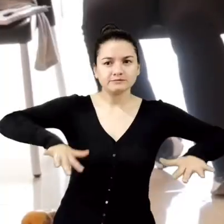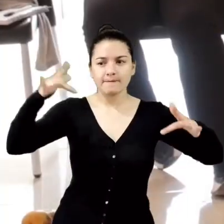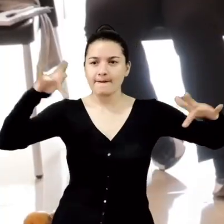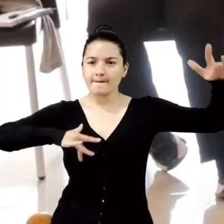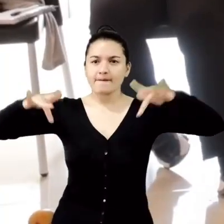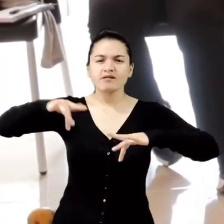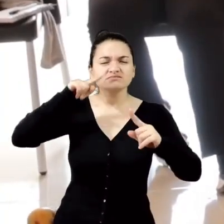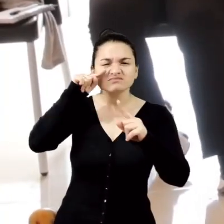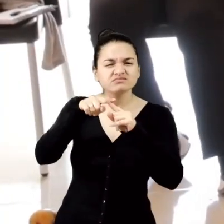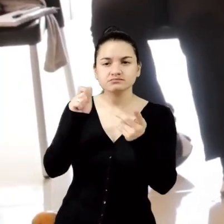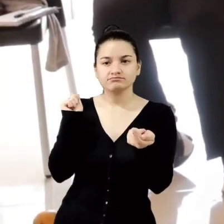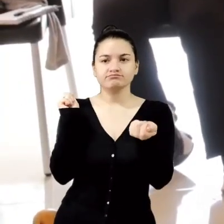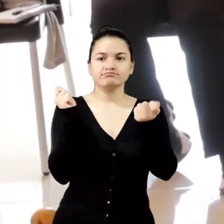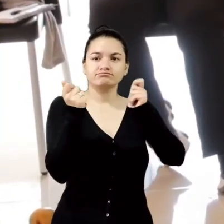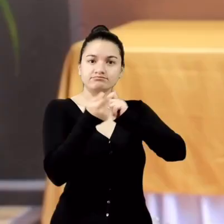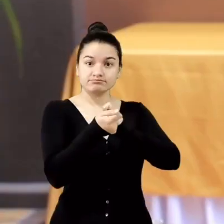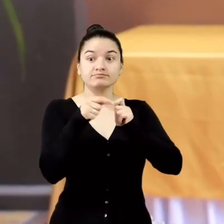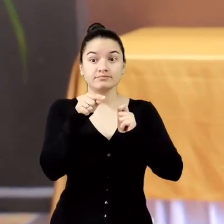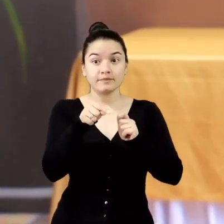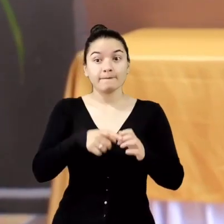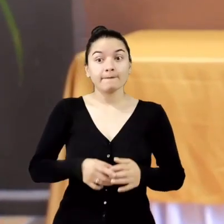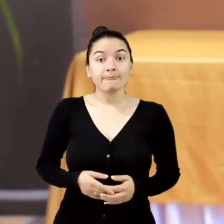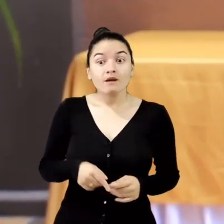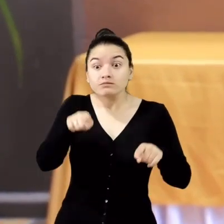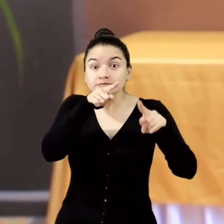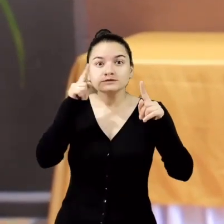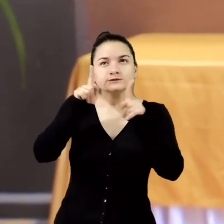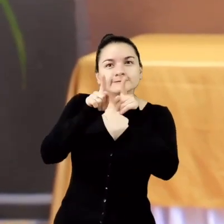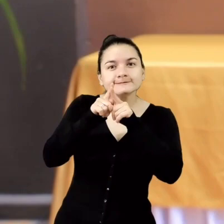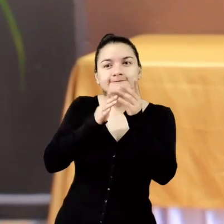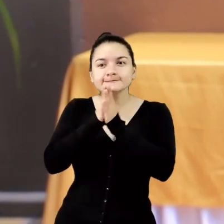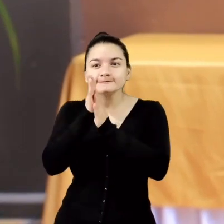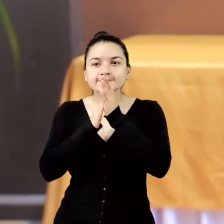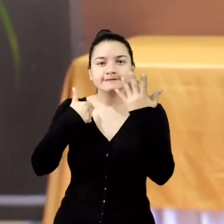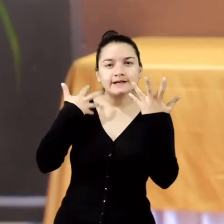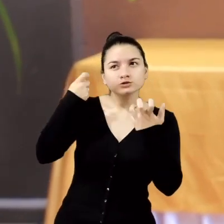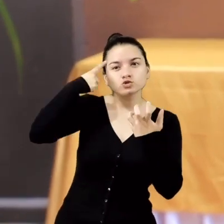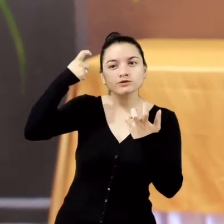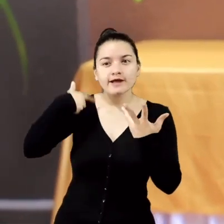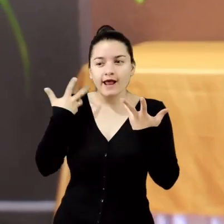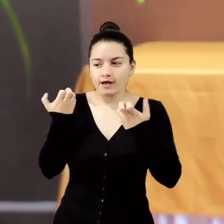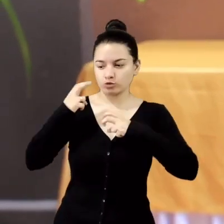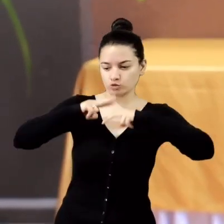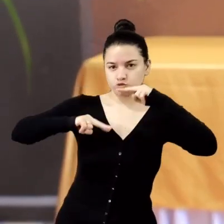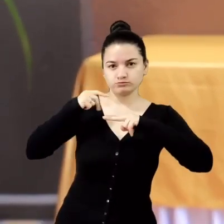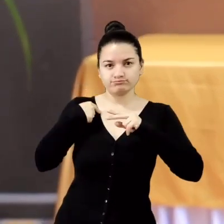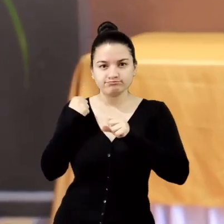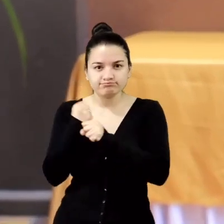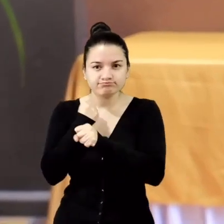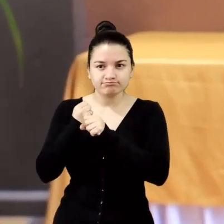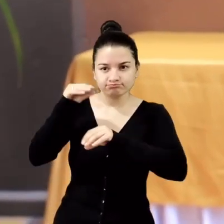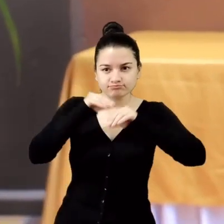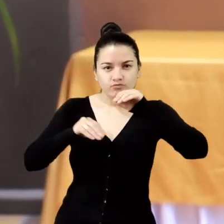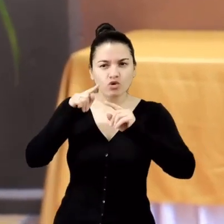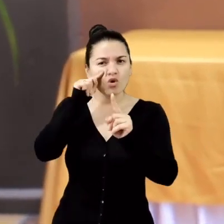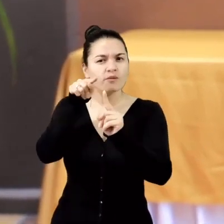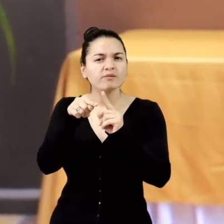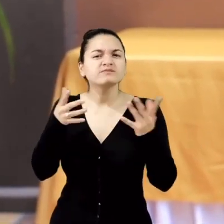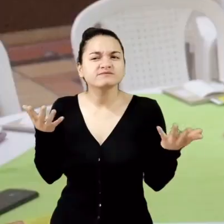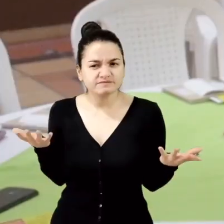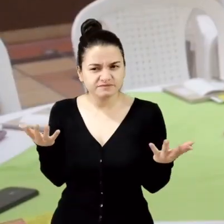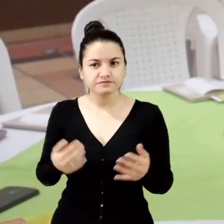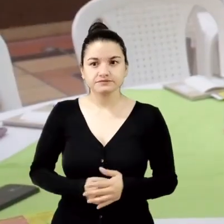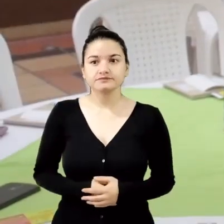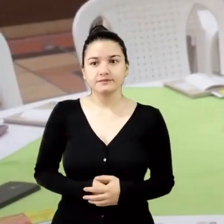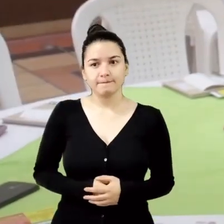escenarios importantes de transformación y de sueños para que las mujeres puedan seguirla